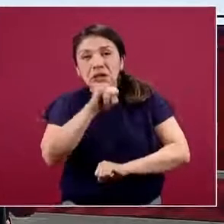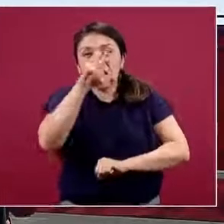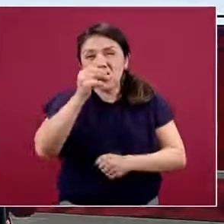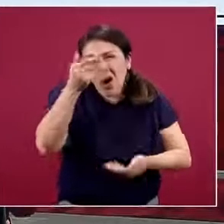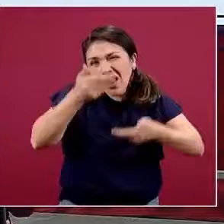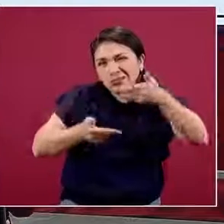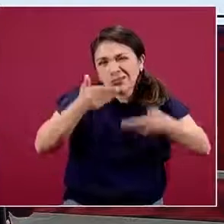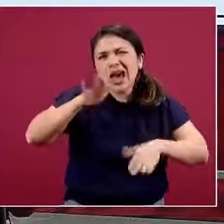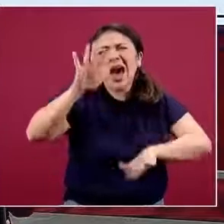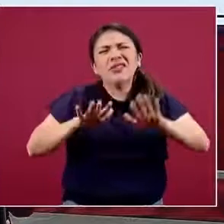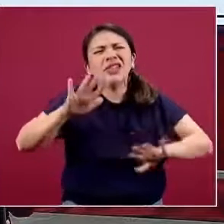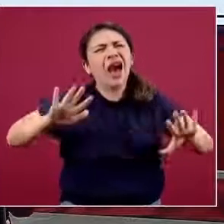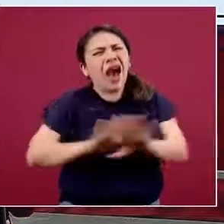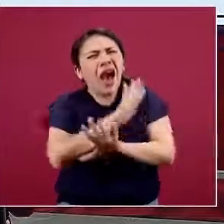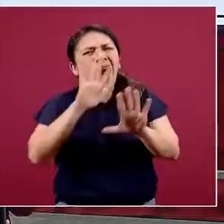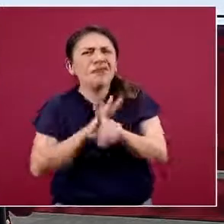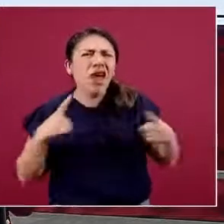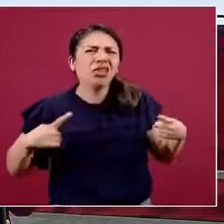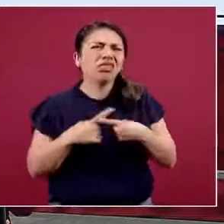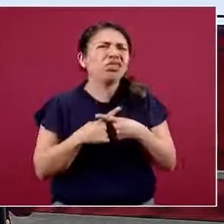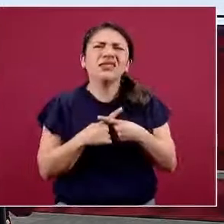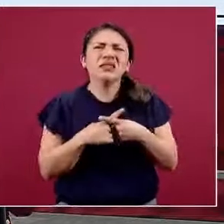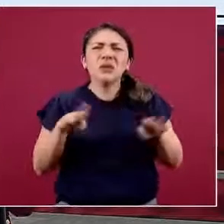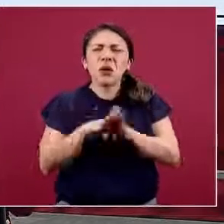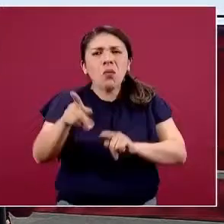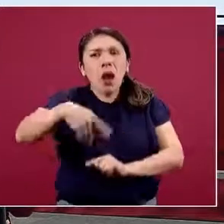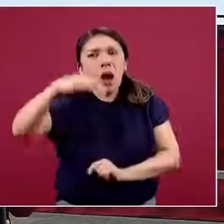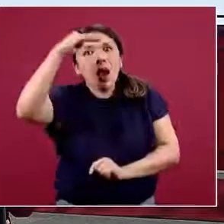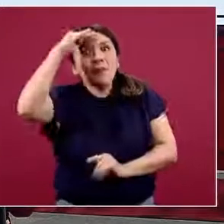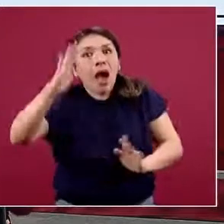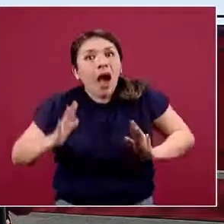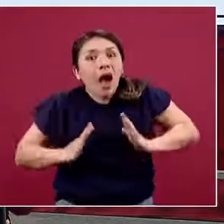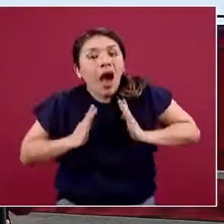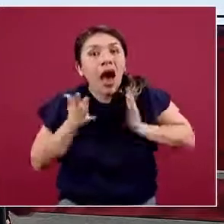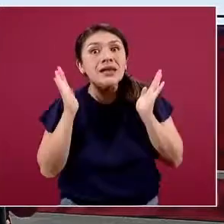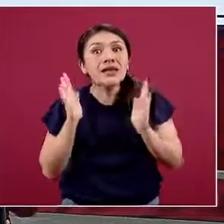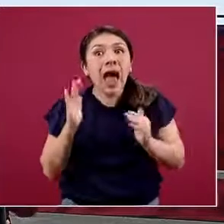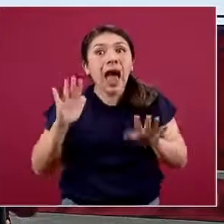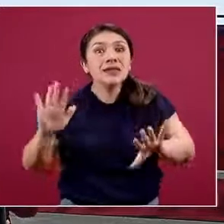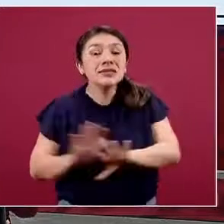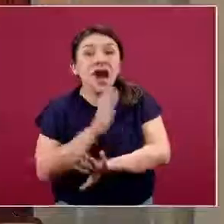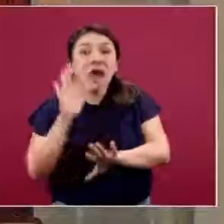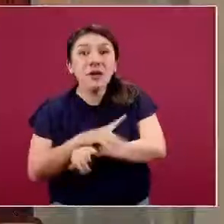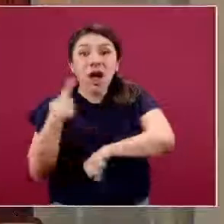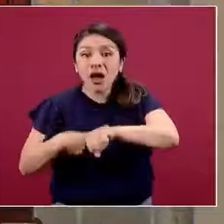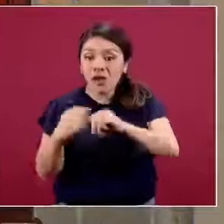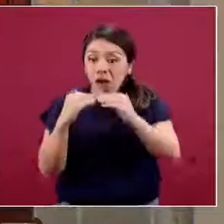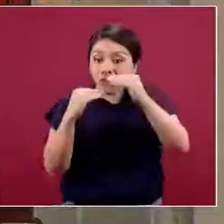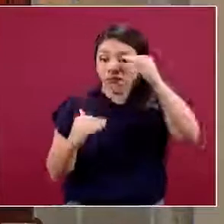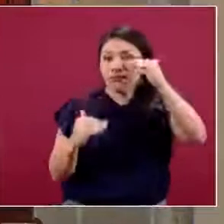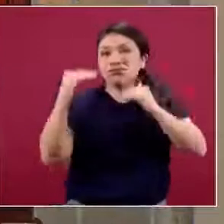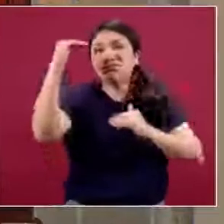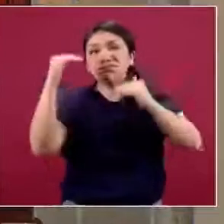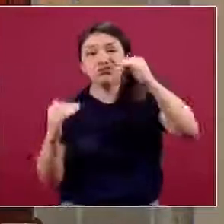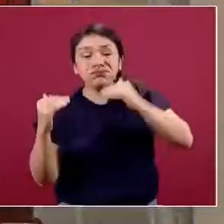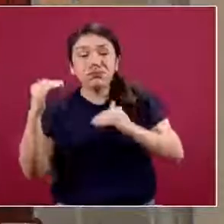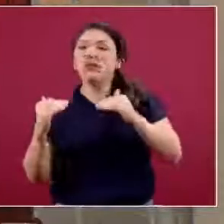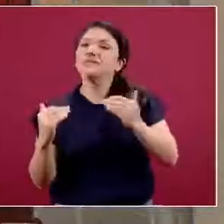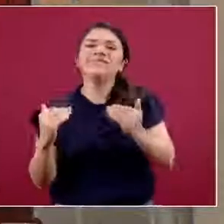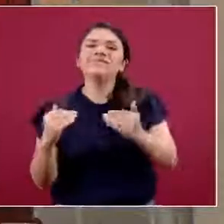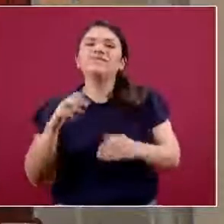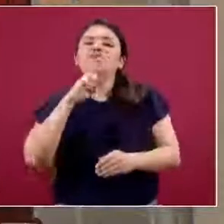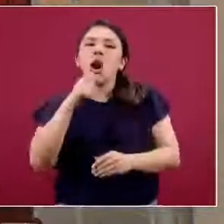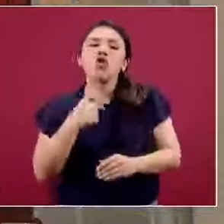y entonces para no generar una falsa expectativa de que la epidemia podría estarse